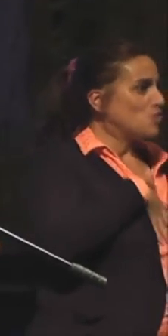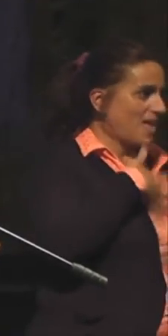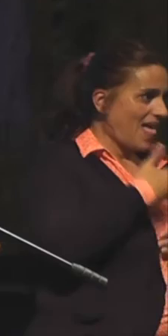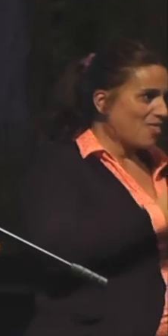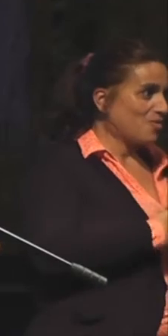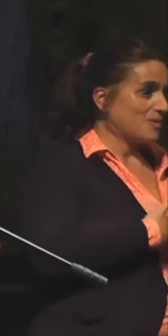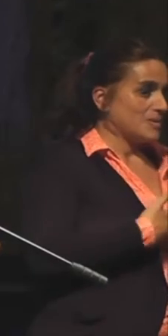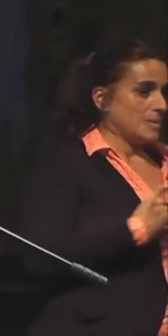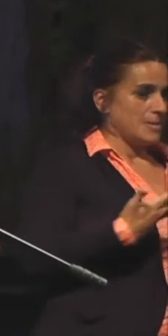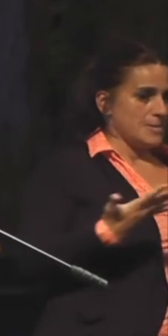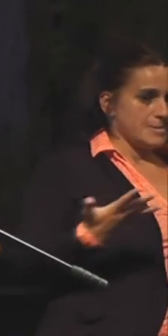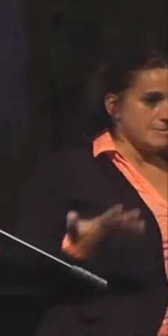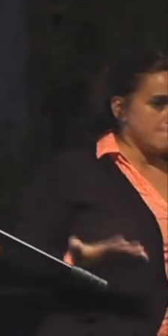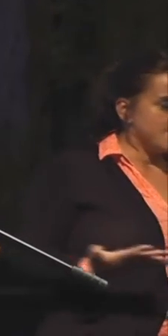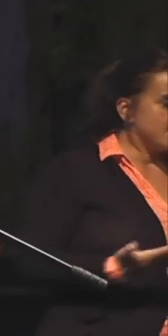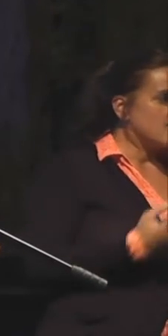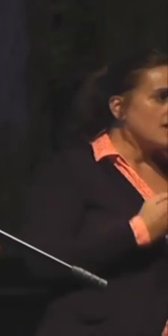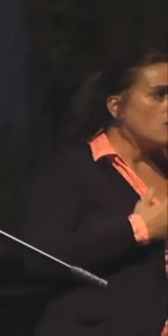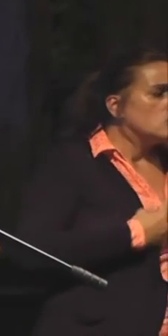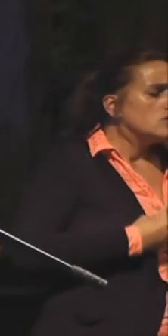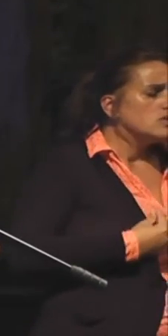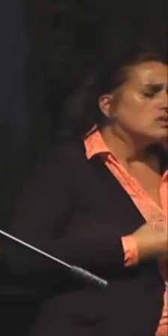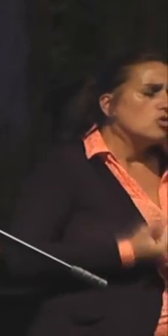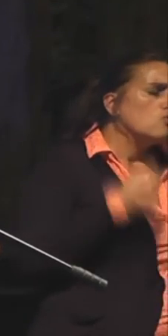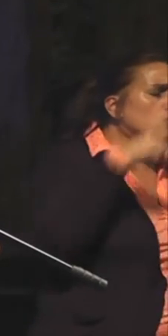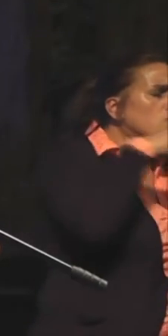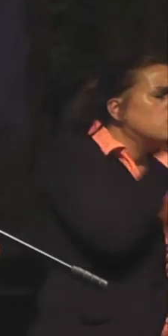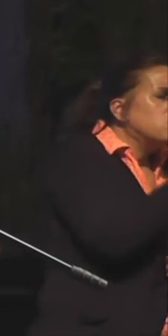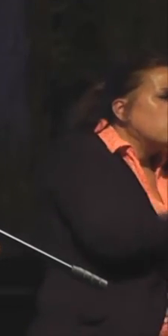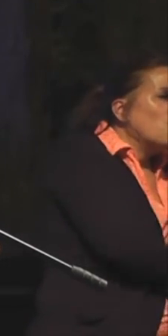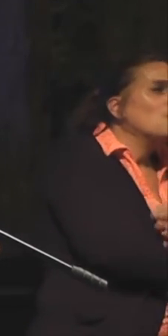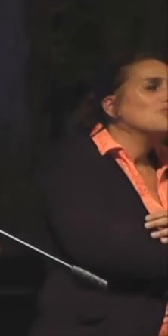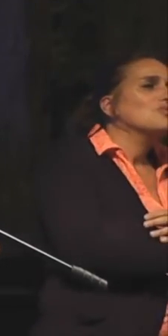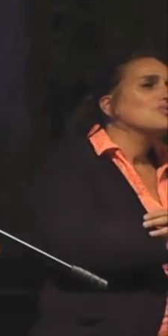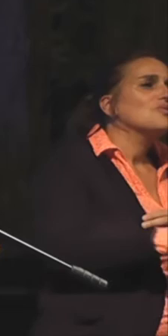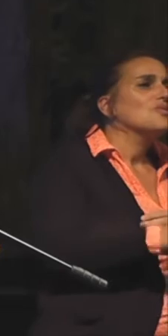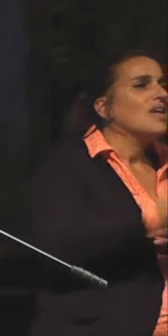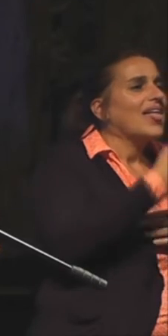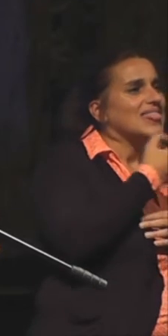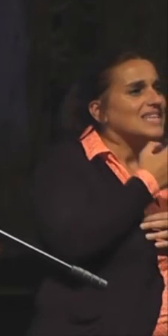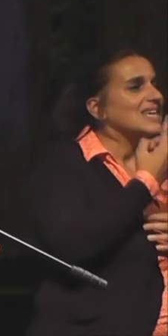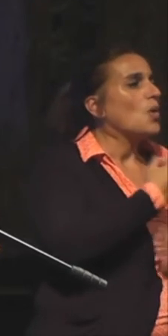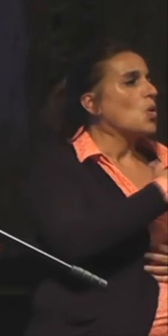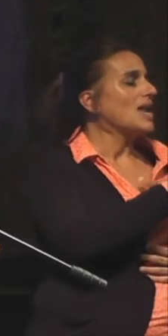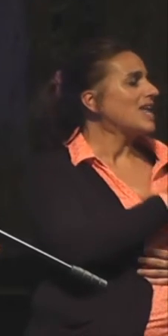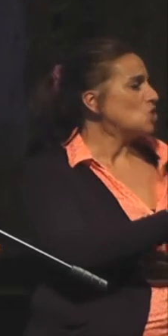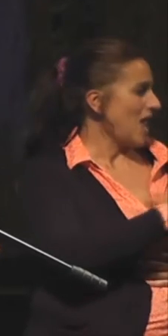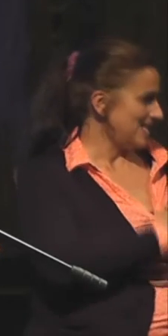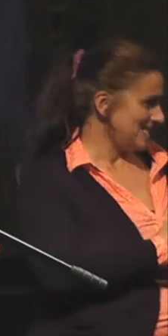y fue algo que le llevó a lo más profundo de su ser y si caracú nacionalista y blanco